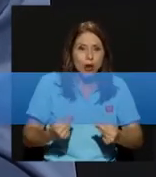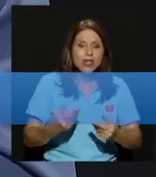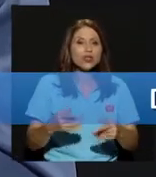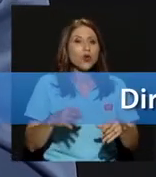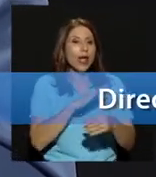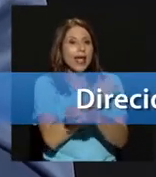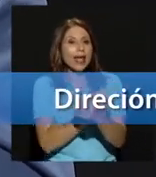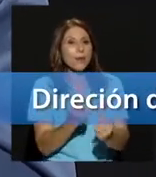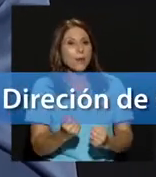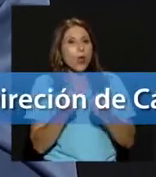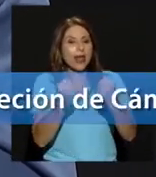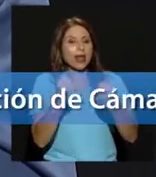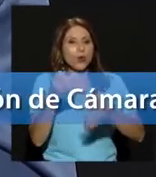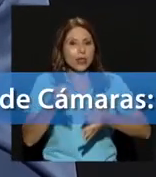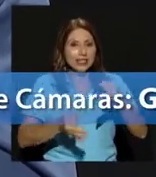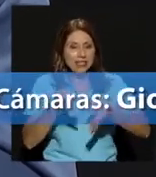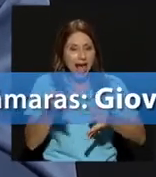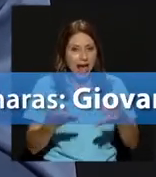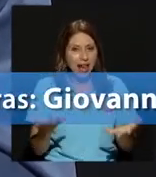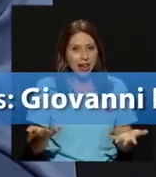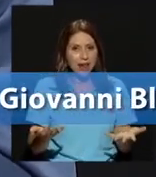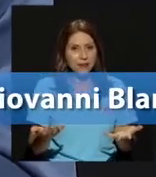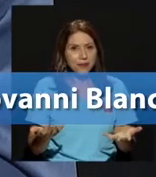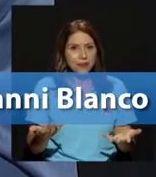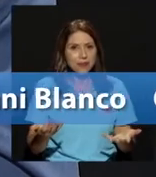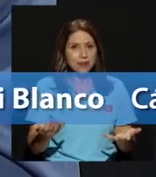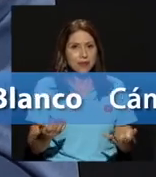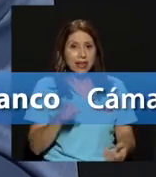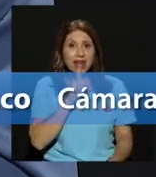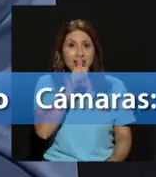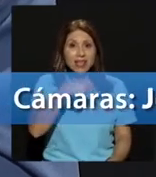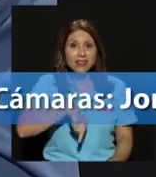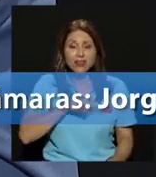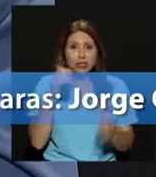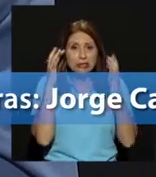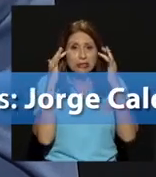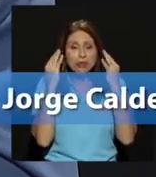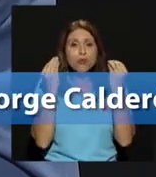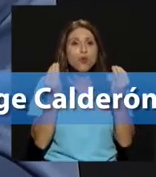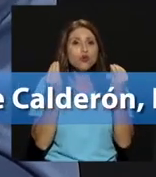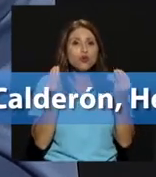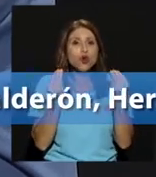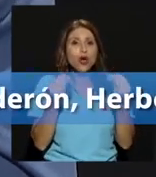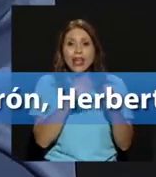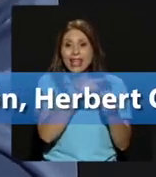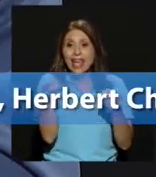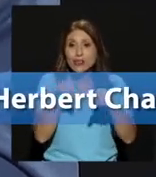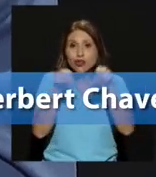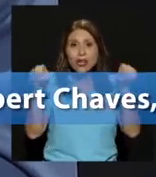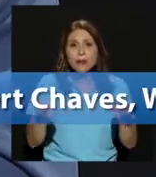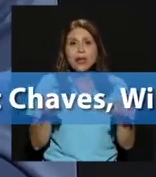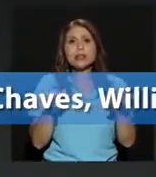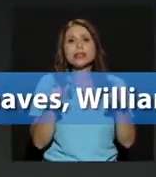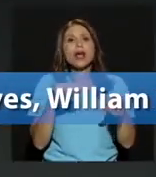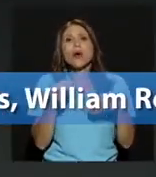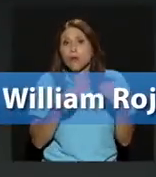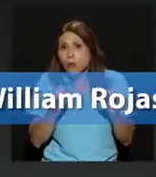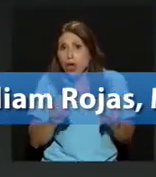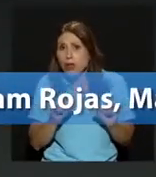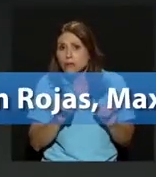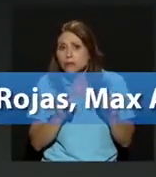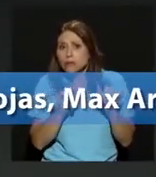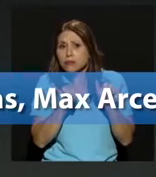judicial este y la verdad es que nos preocupa mucho la sostenibilidad esos regímenes ya lo estamos viendo